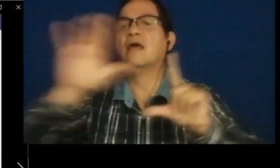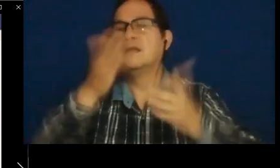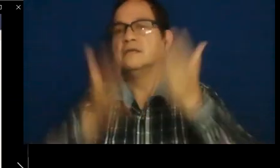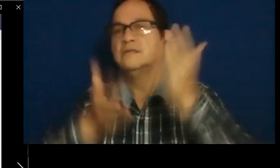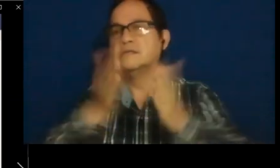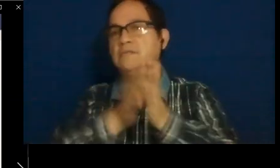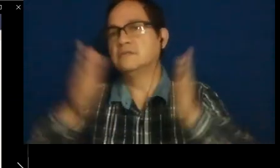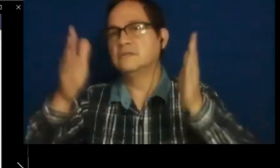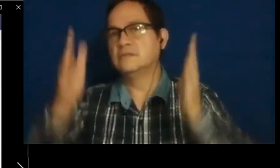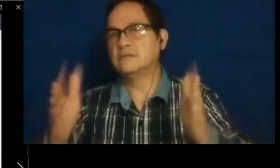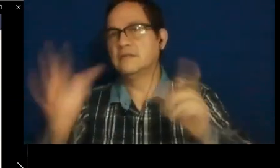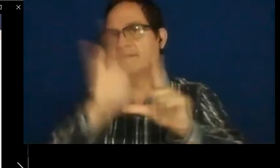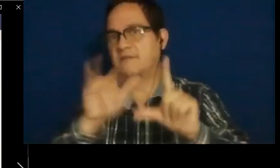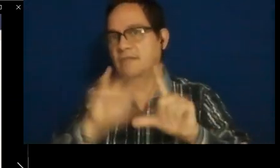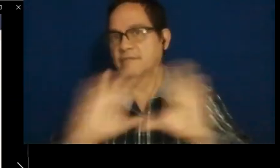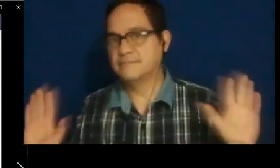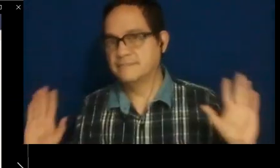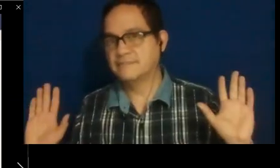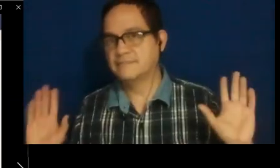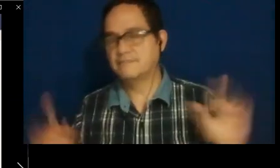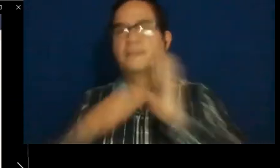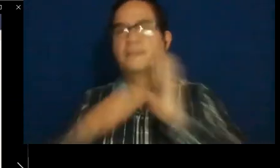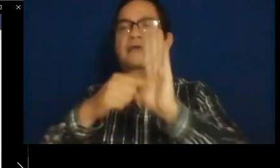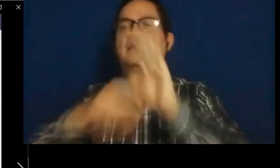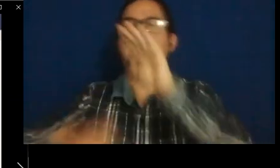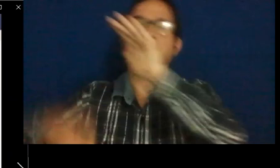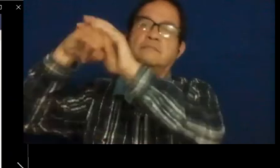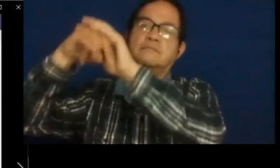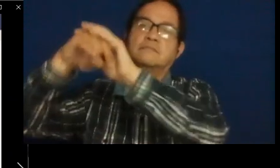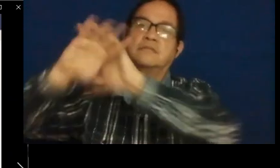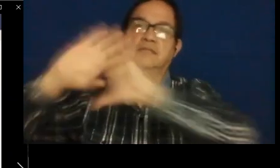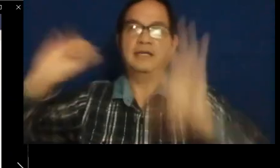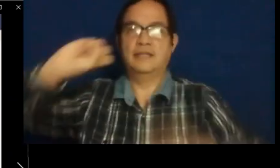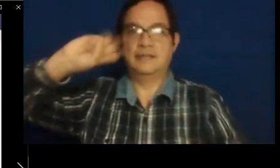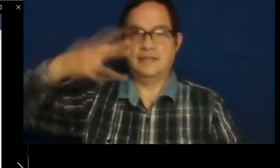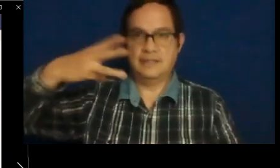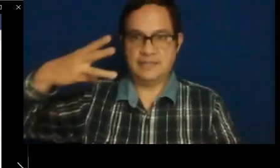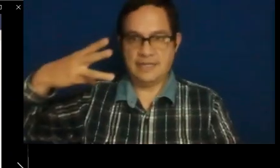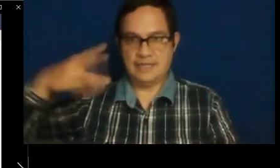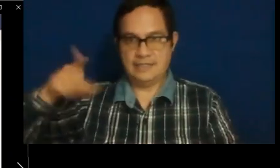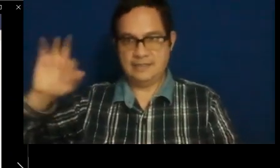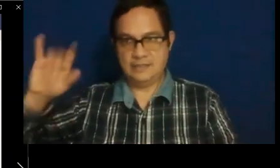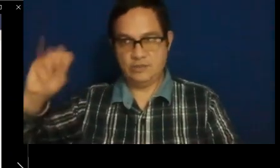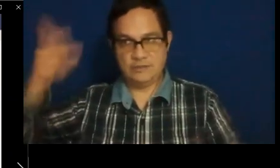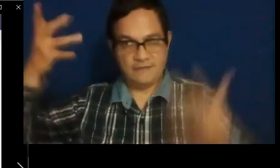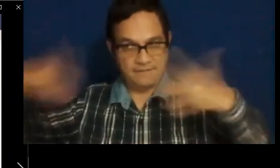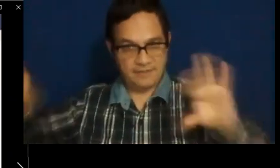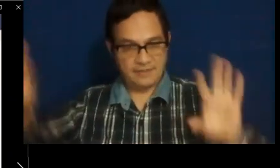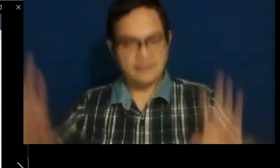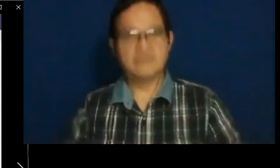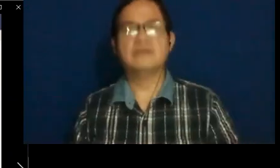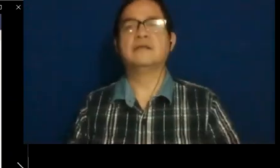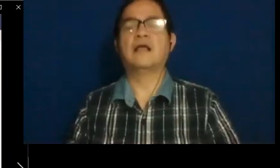link adicional con el video. Ah, ok. Eso es lo que se sube después de Final, la tercera sesión. entonces el final en teoría son